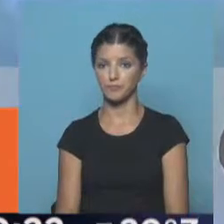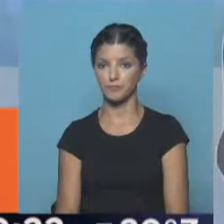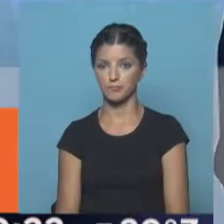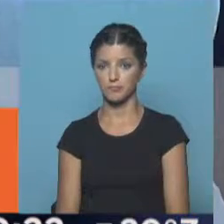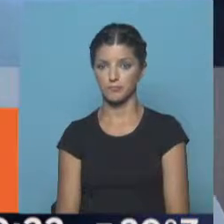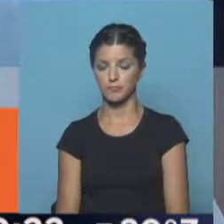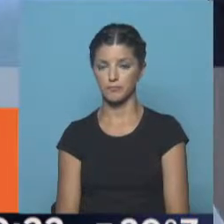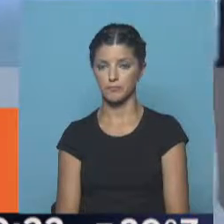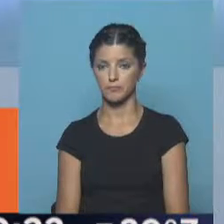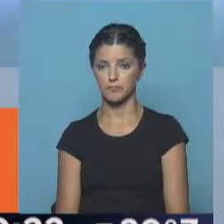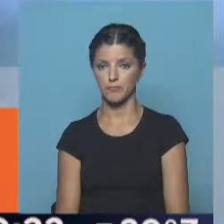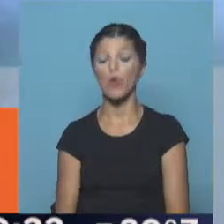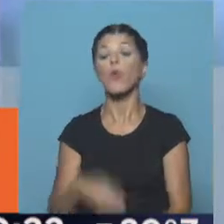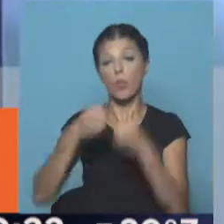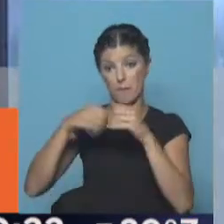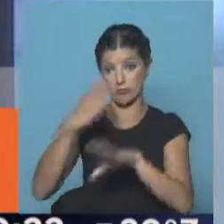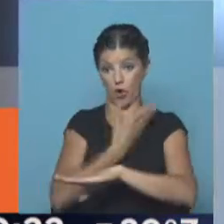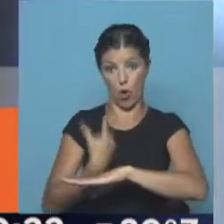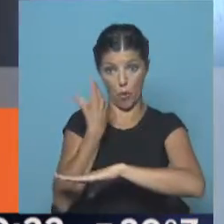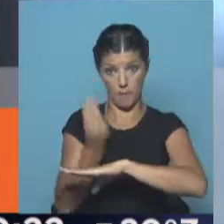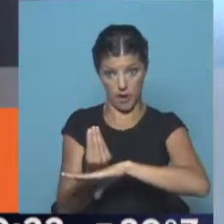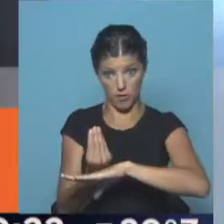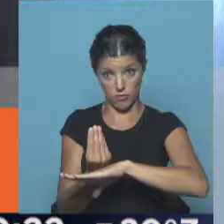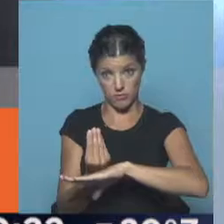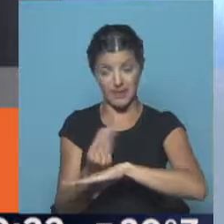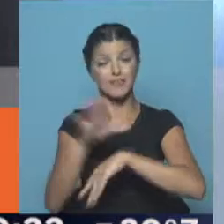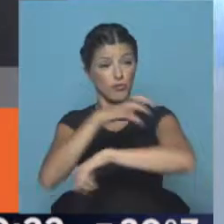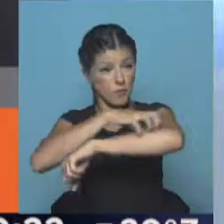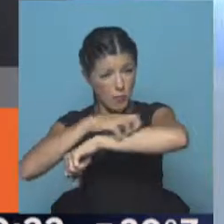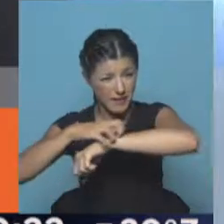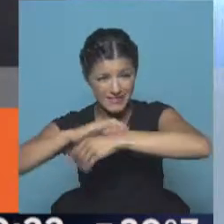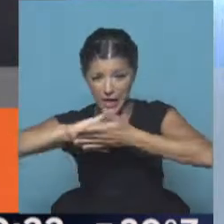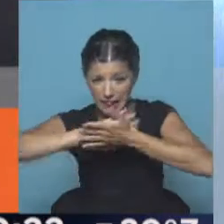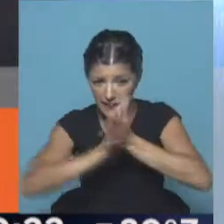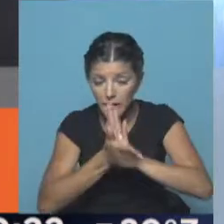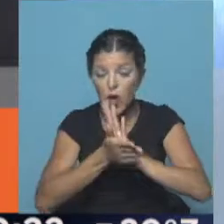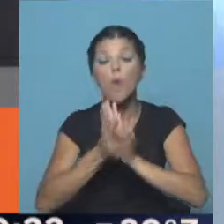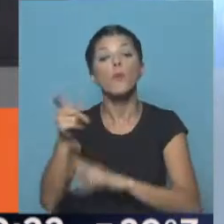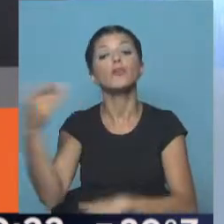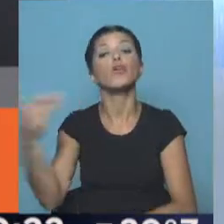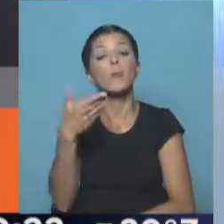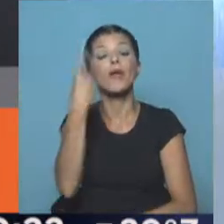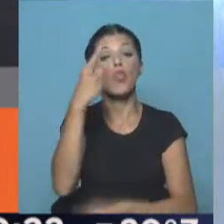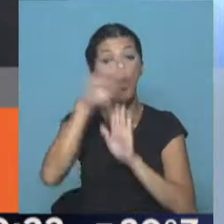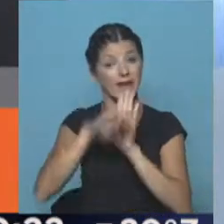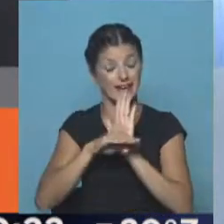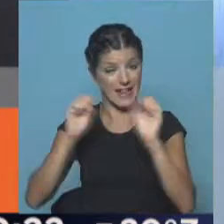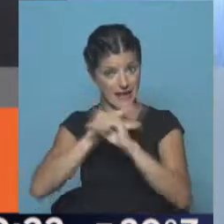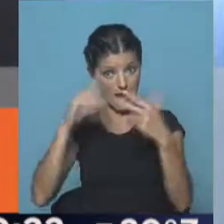clave del inicio de nuestro gobierno, de derrotar la pobreza, nos plantea dos reglas claras, que